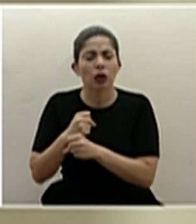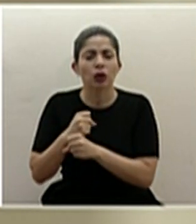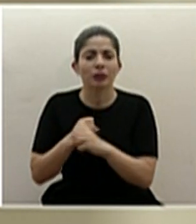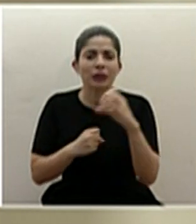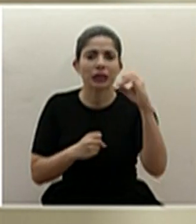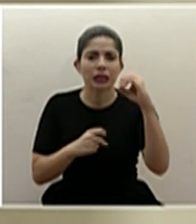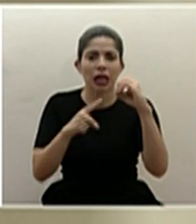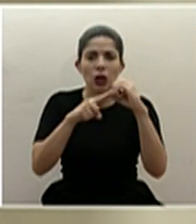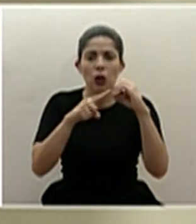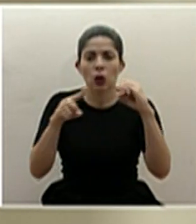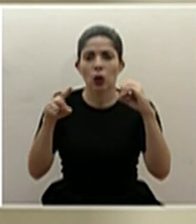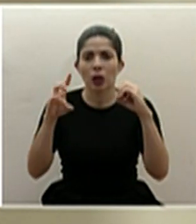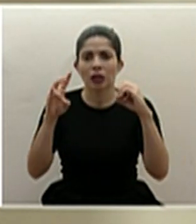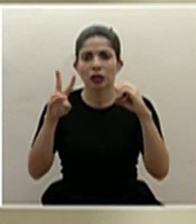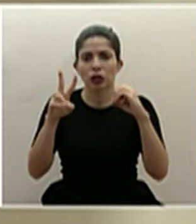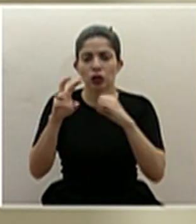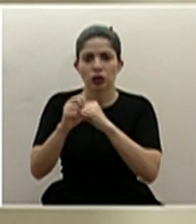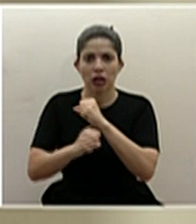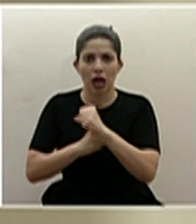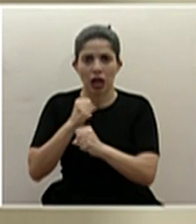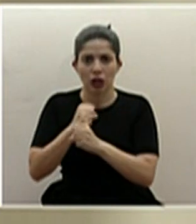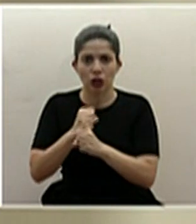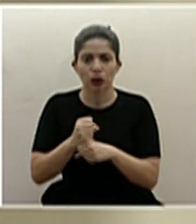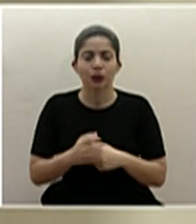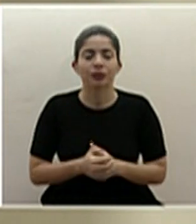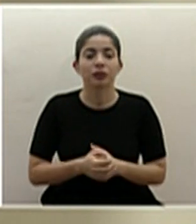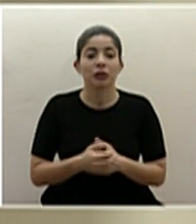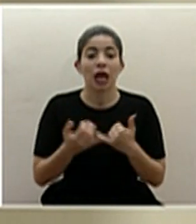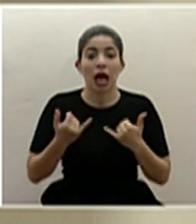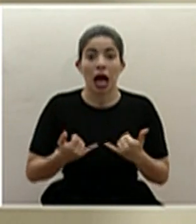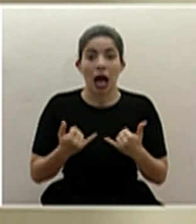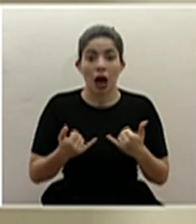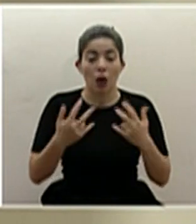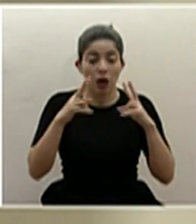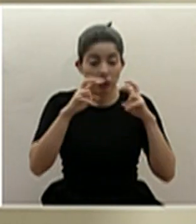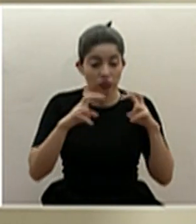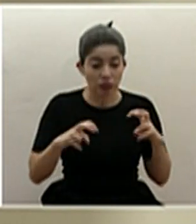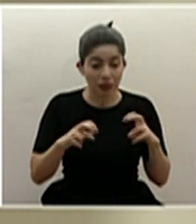los 0 hasta los 72 años. Se han descartado hasta el día de hoy